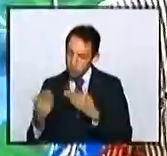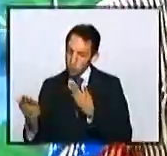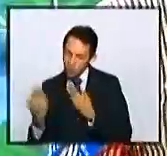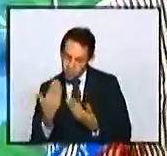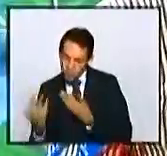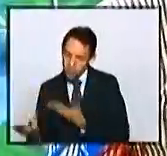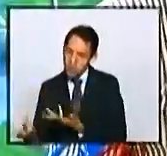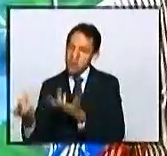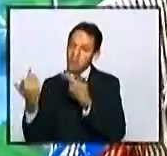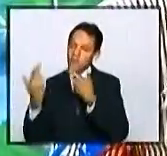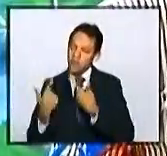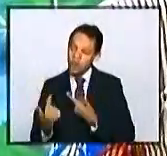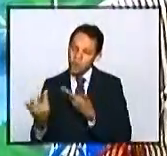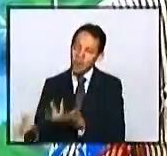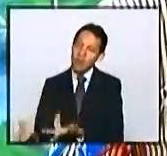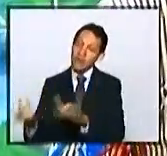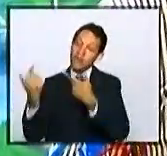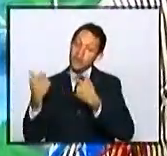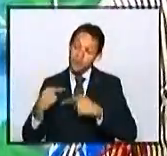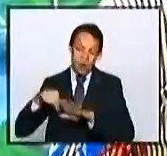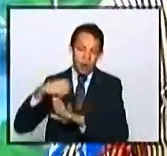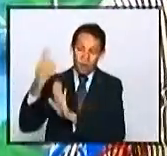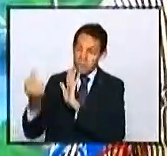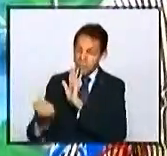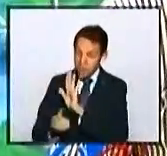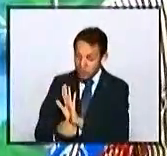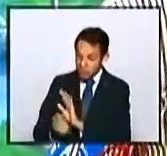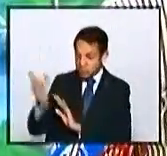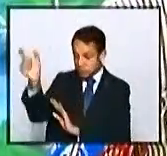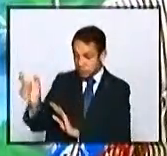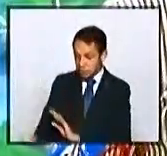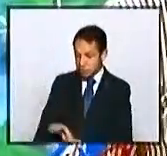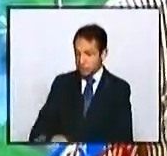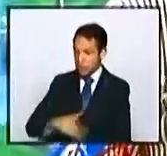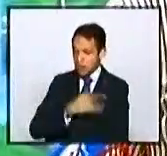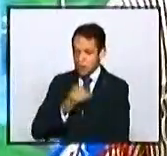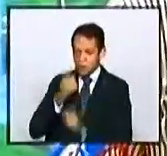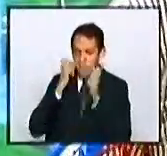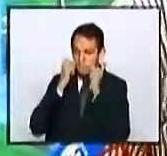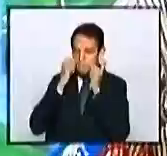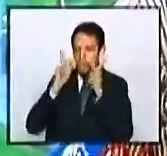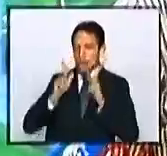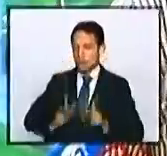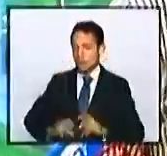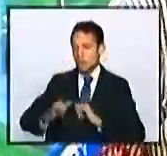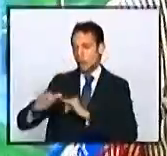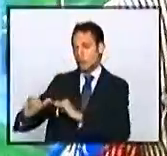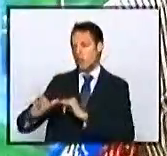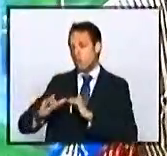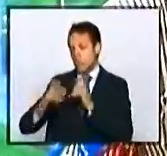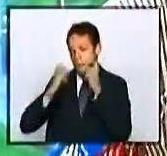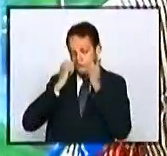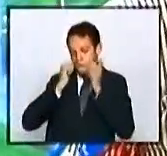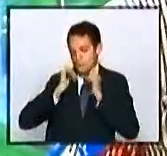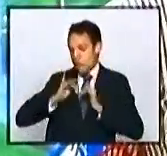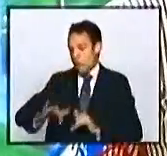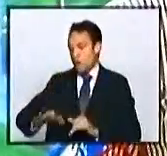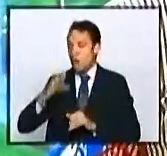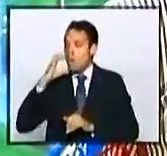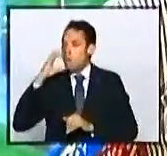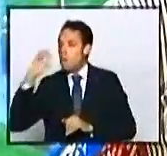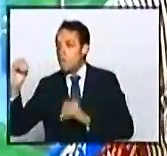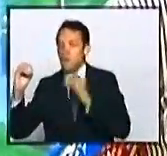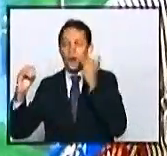paciente. Entender que ante todo tenemos un ser humano adelante, que sea indistintamente, que sea hombre o